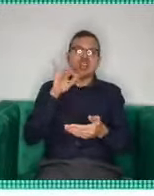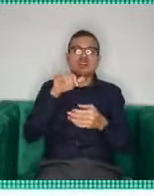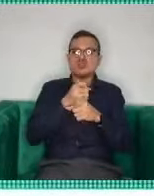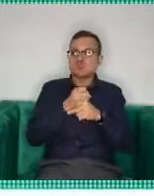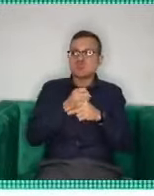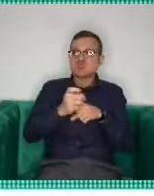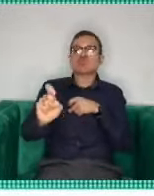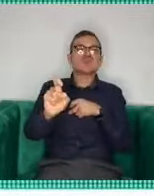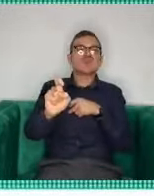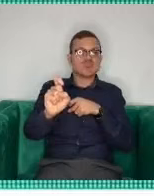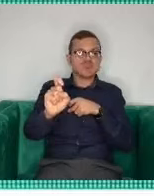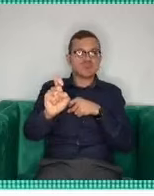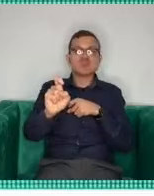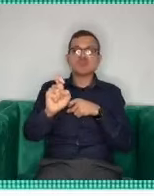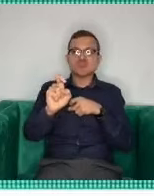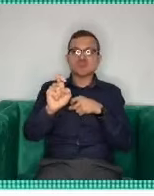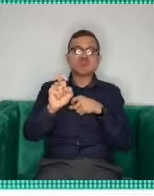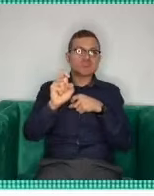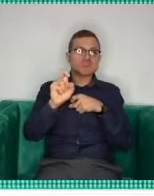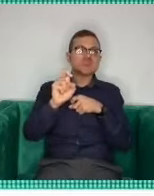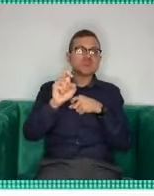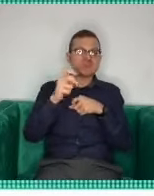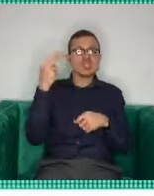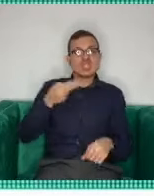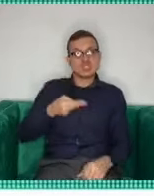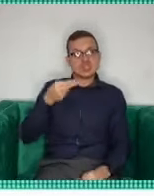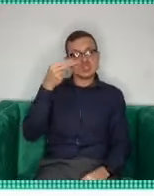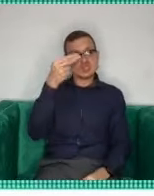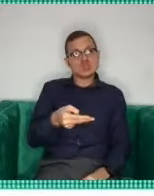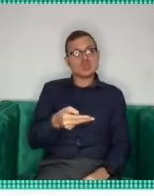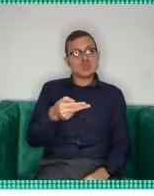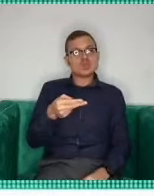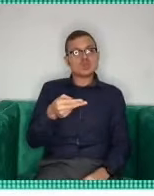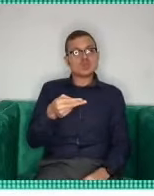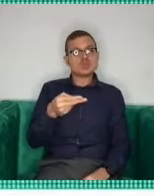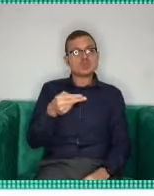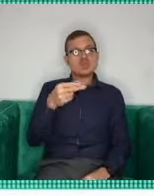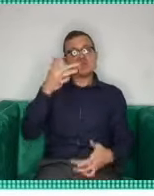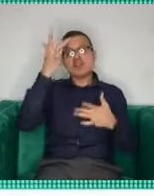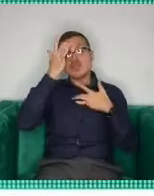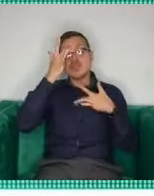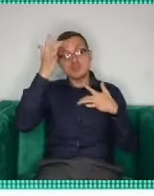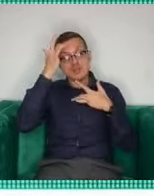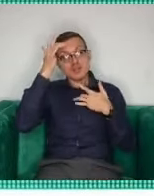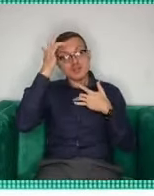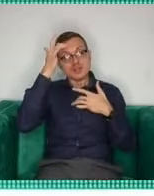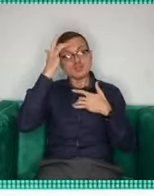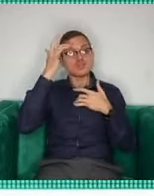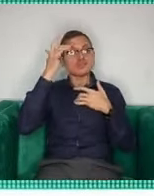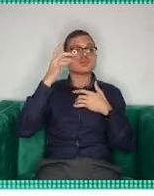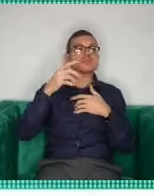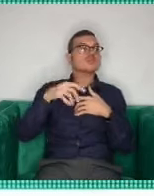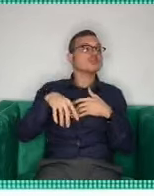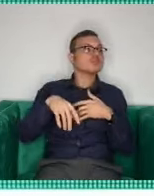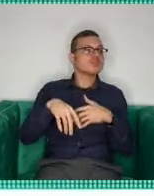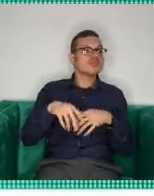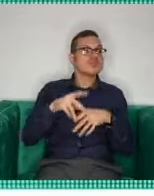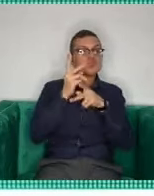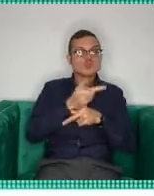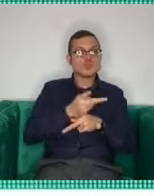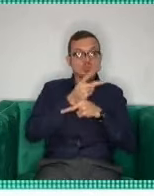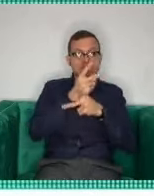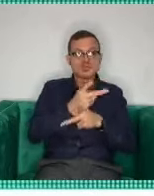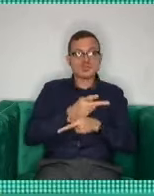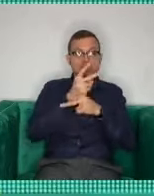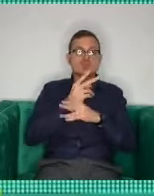tienen predisposición a enfermedades secundarias, como ya hablamos. Así que hay que tener mucho ojo en prevenir, porque hay factores